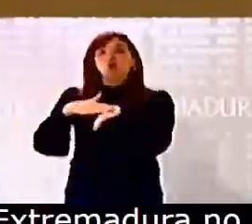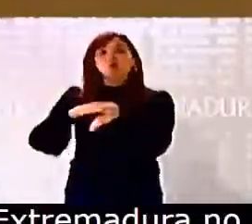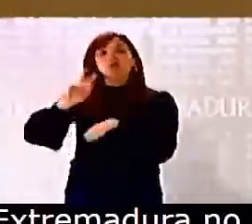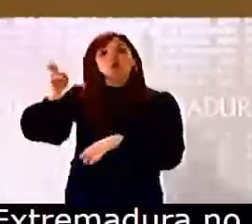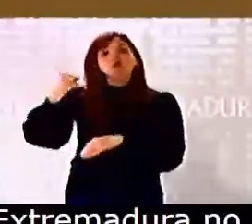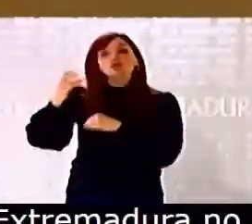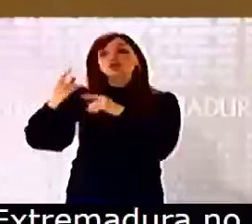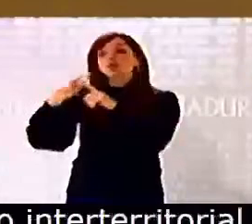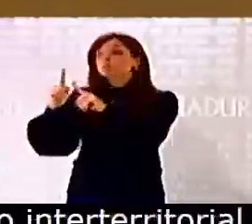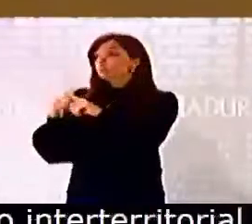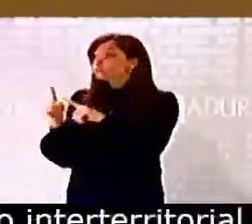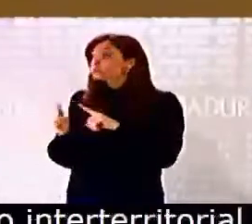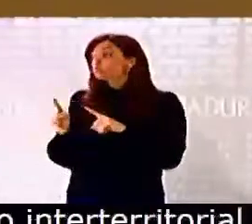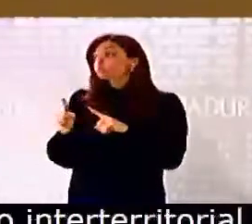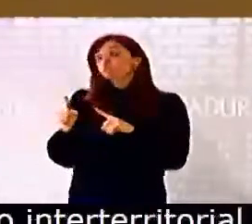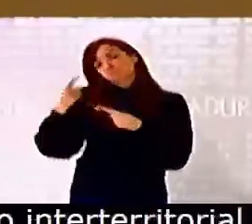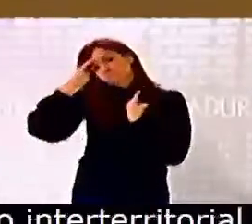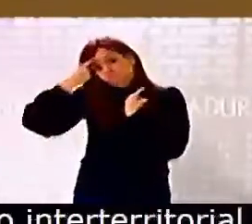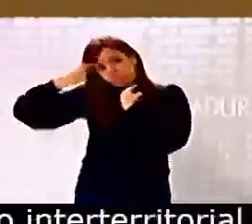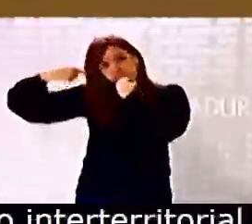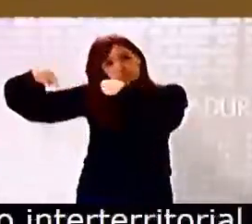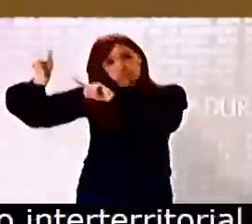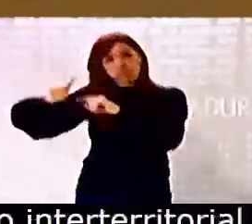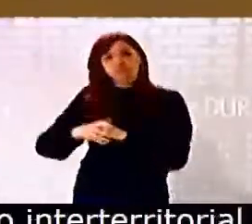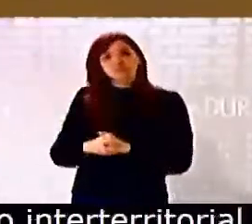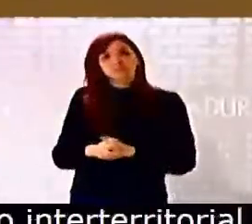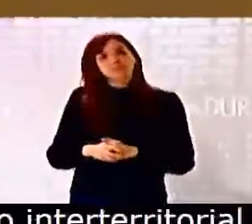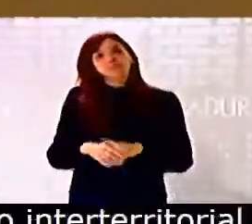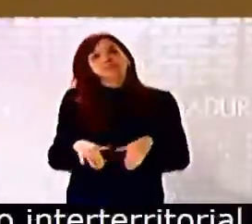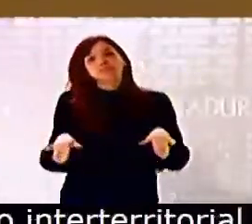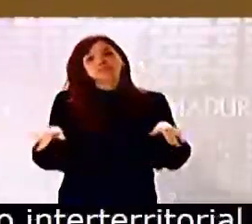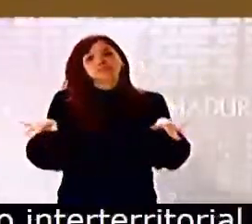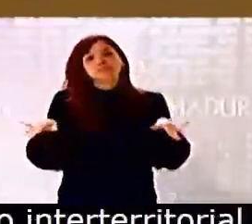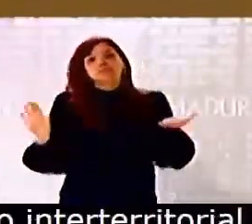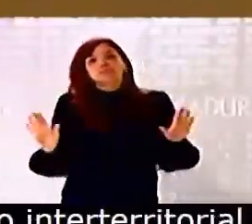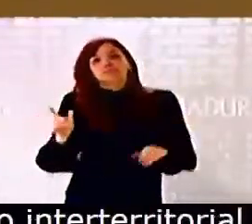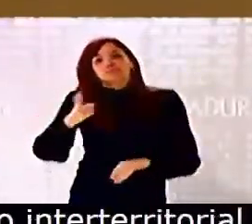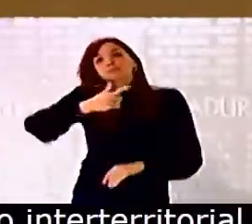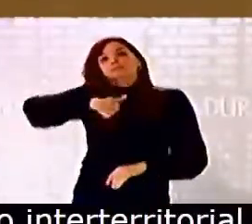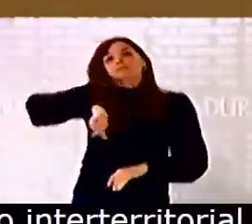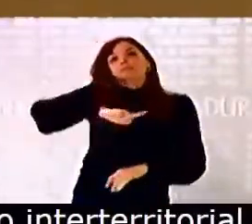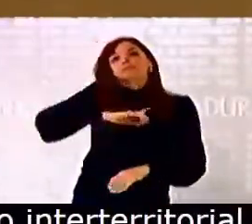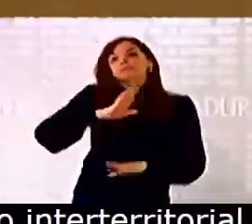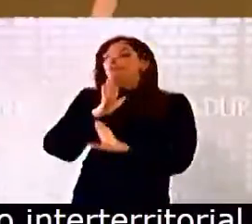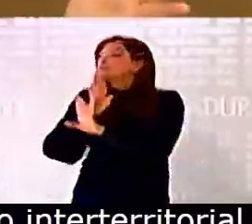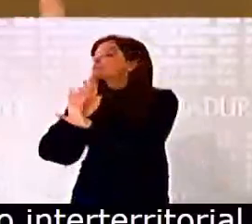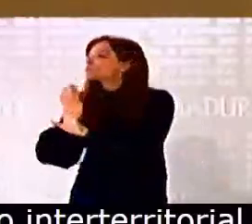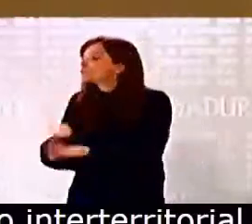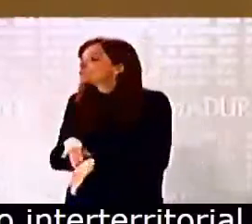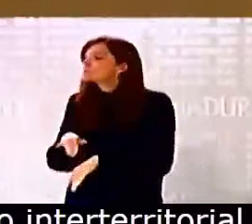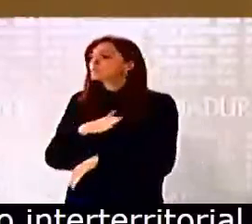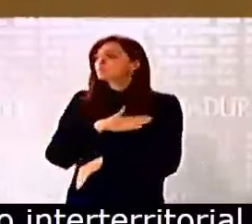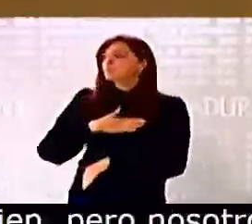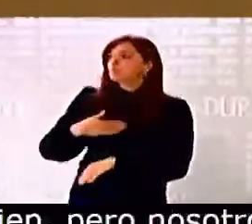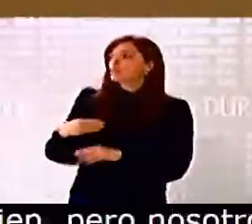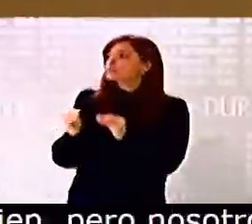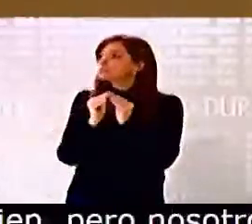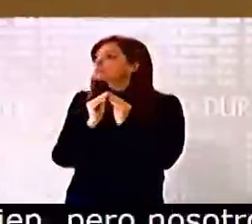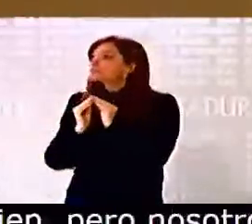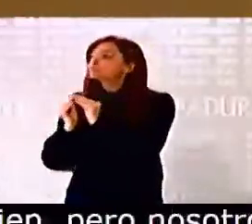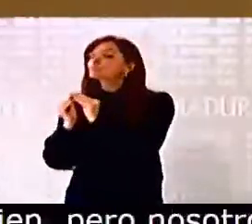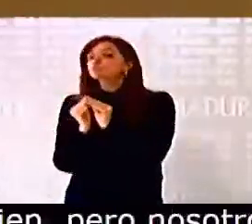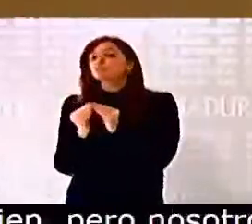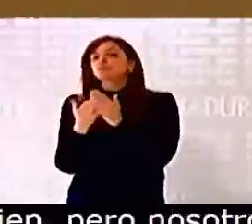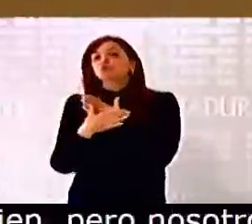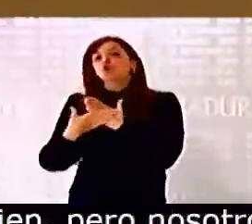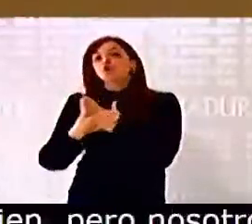bien. Pero nosotros, en una lealtad y en una actitud propositiva, con un Gobierno